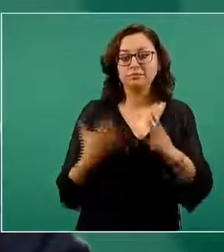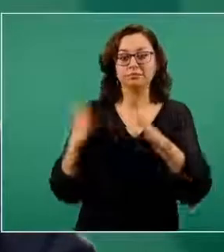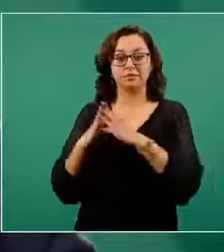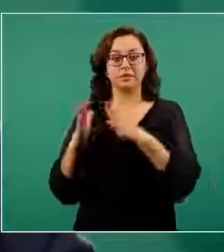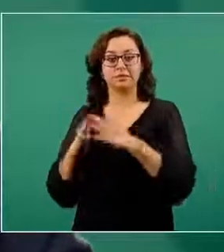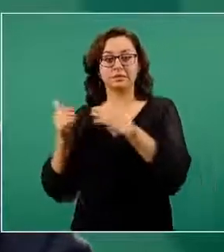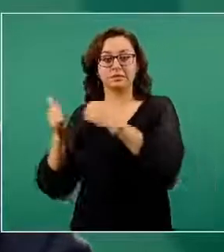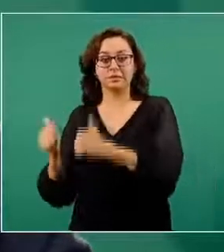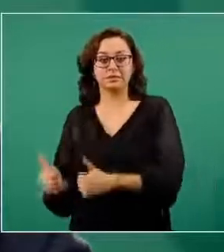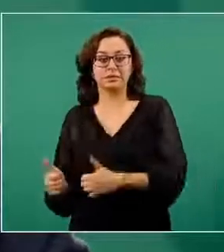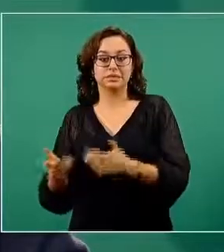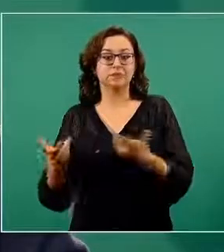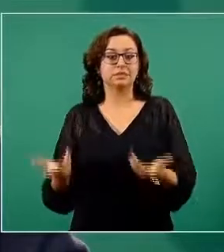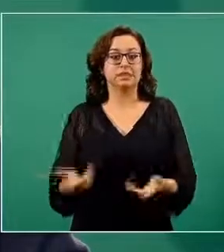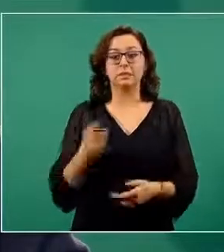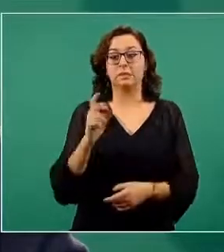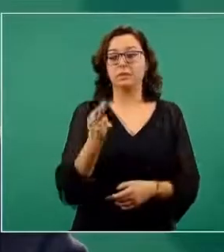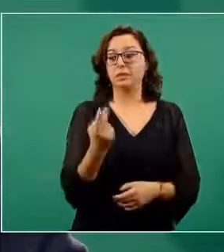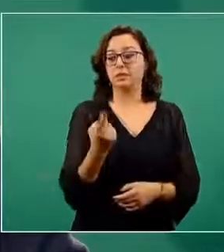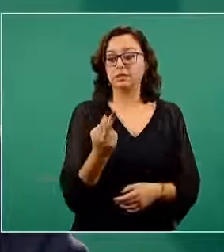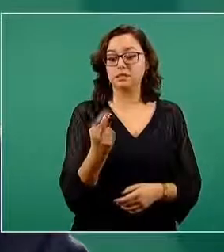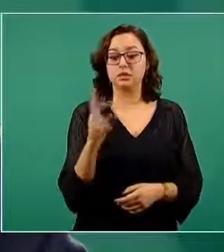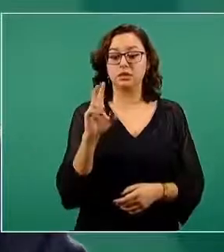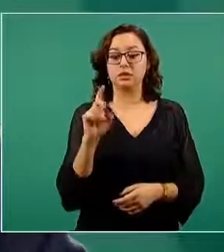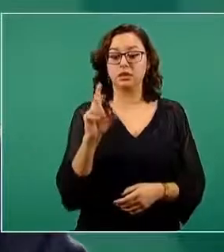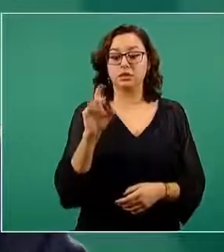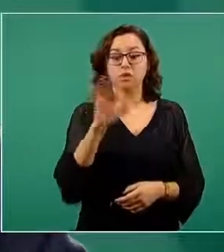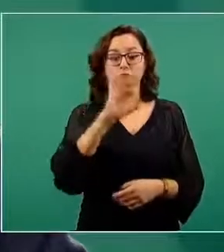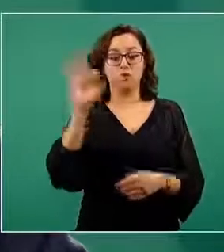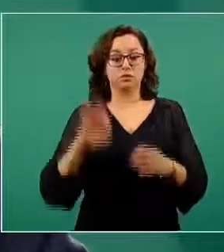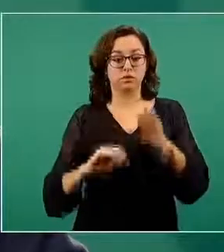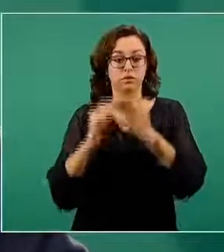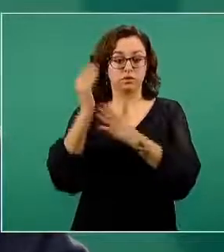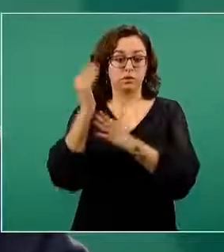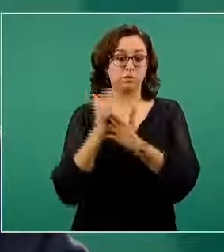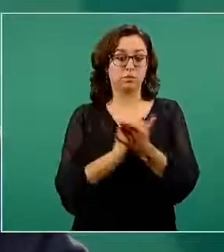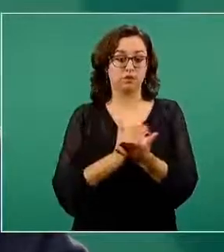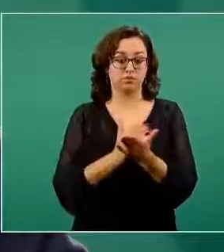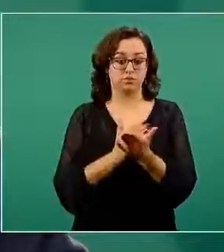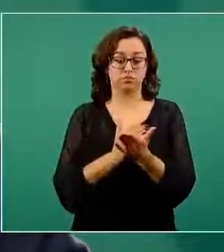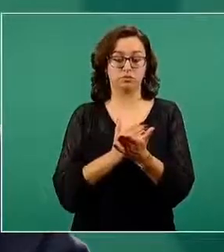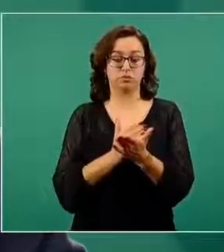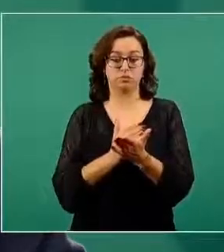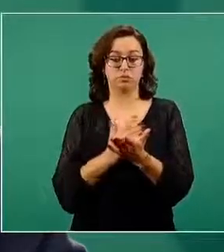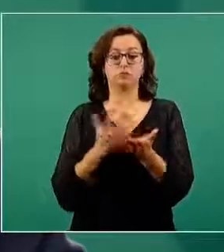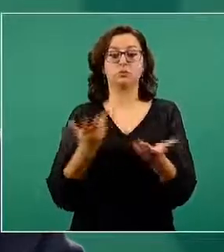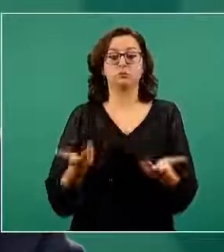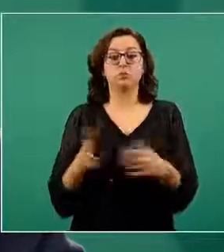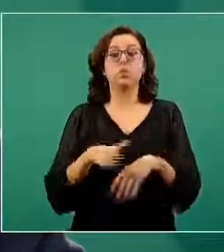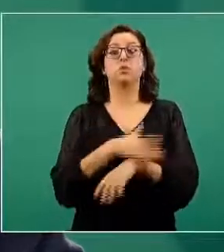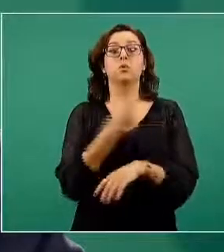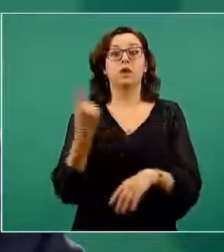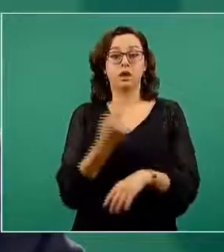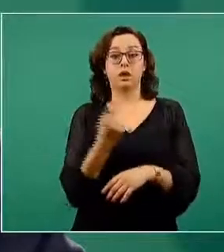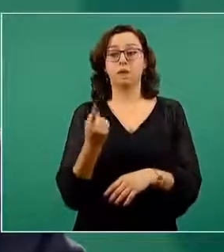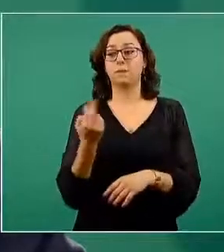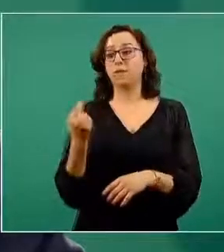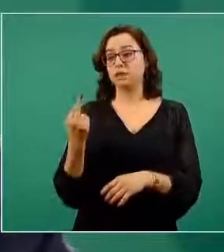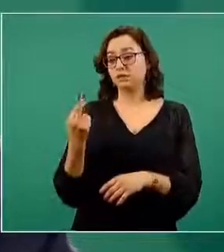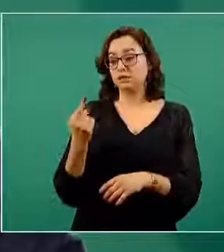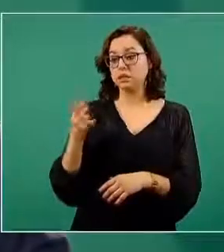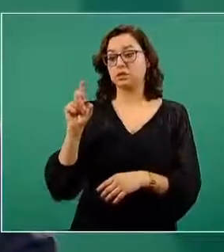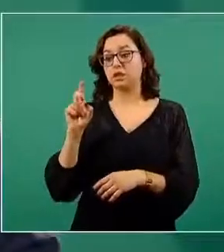trabajo, de alrededor de 25 o 30% del personal de salud, porque 25% del personal de